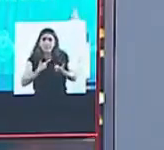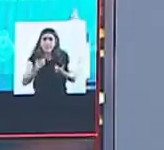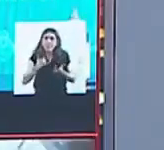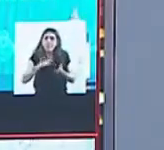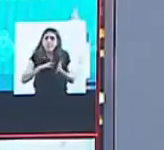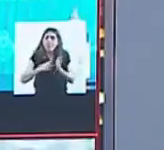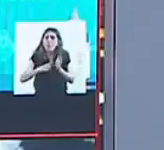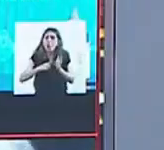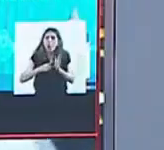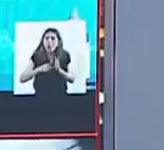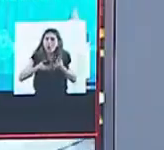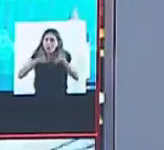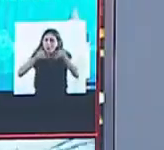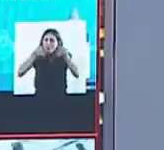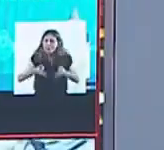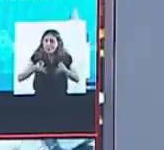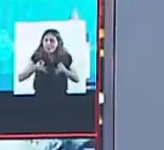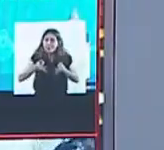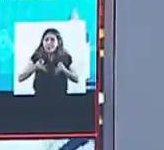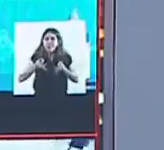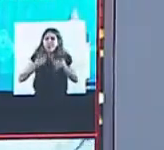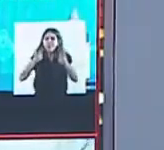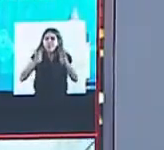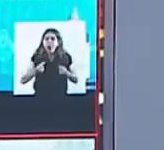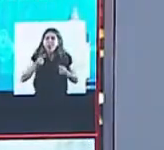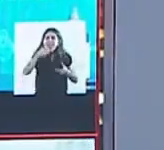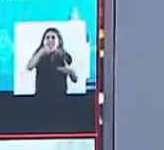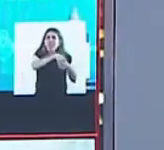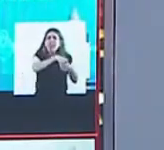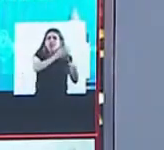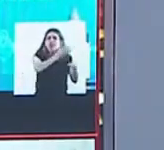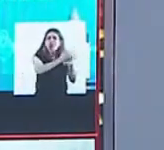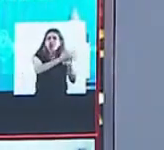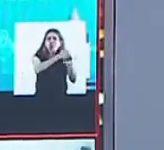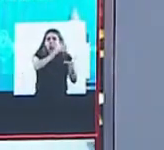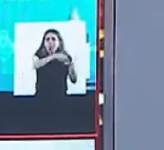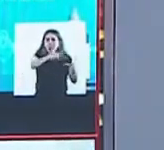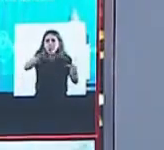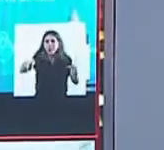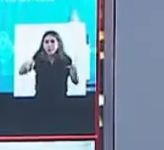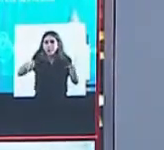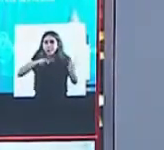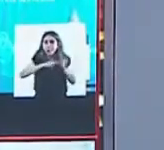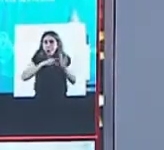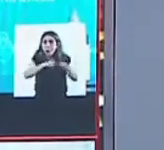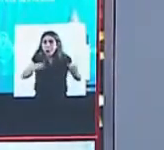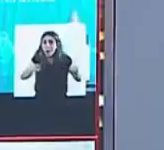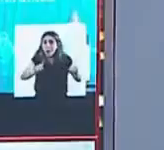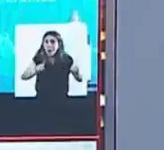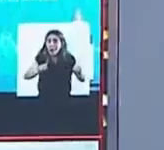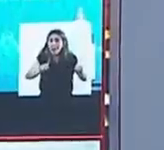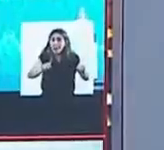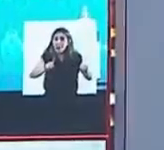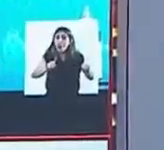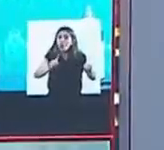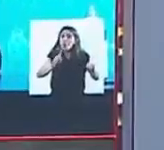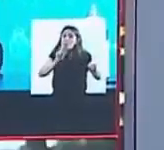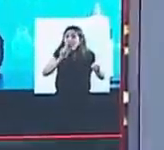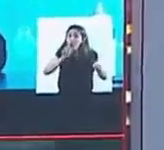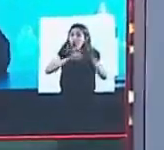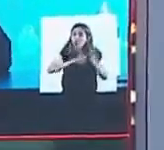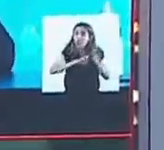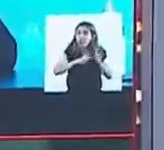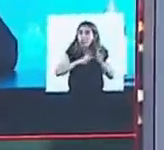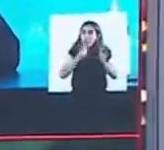vamos a ver cómo está Santa Fe con esa cantidad de gente que salió a festejar sin barbijo, tomando cerveza en la misma botella, ambulancia, festejando. En